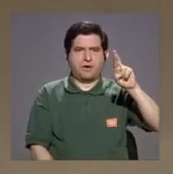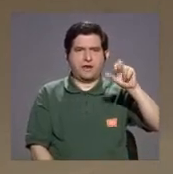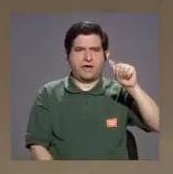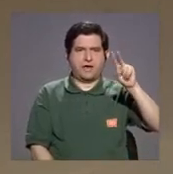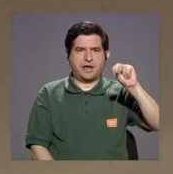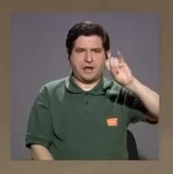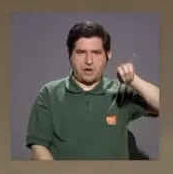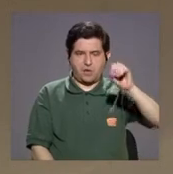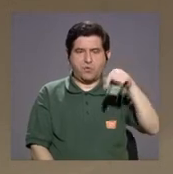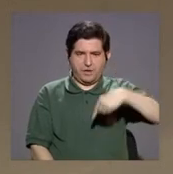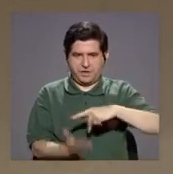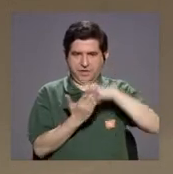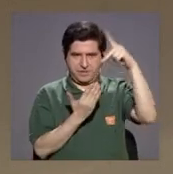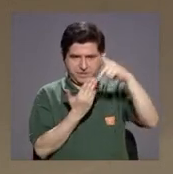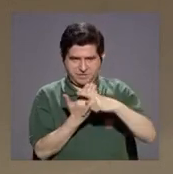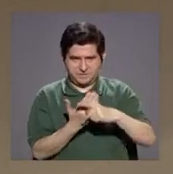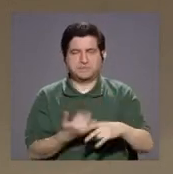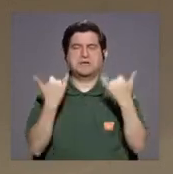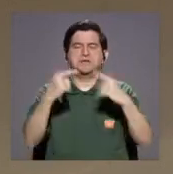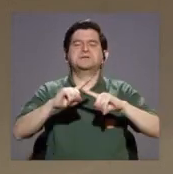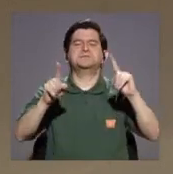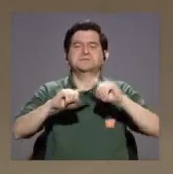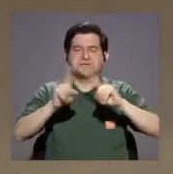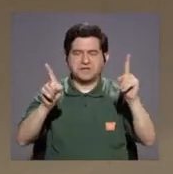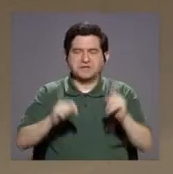ha estado en distintas